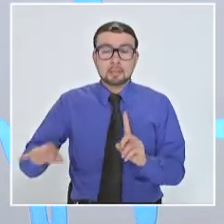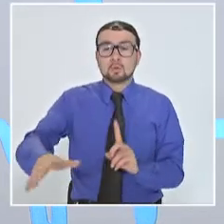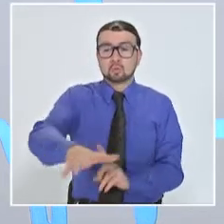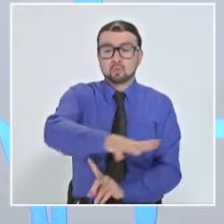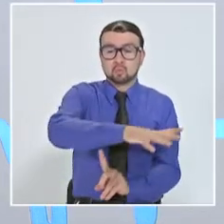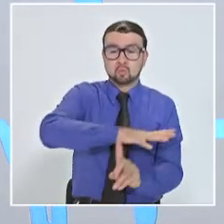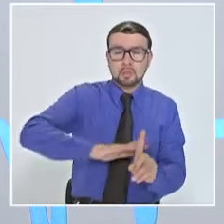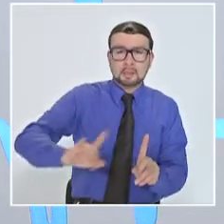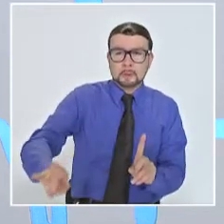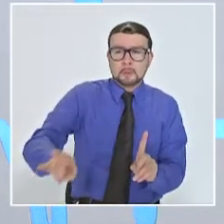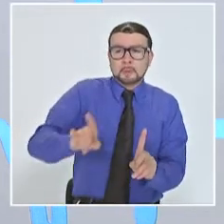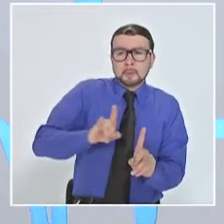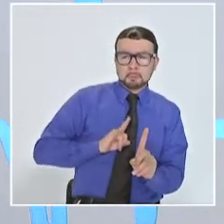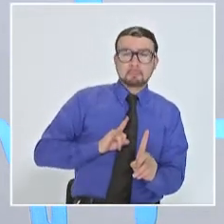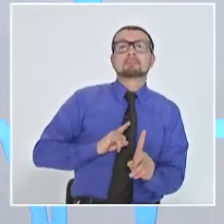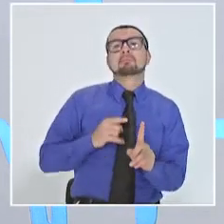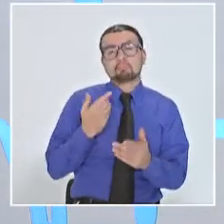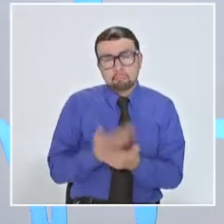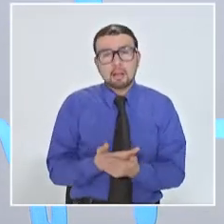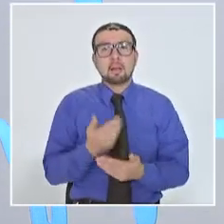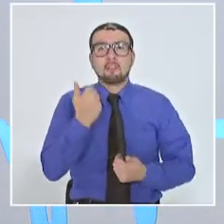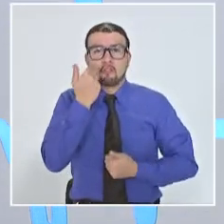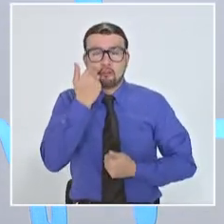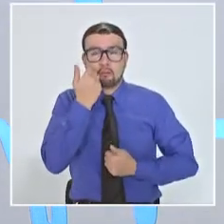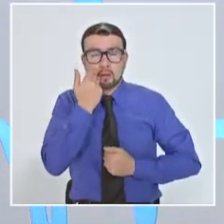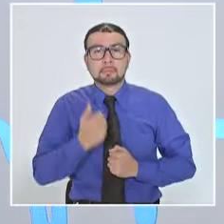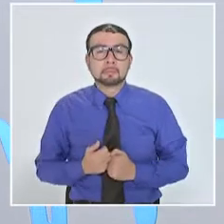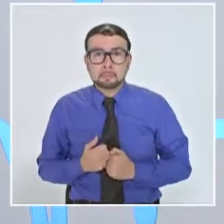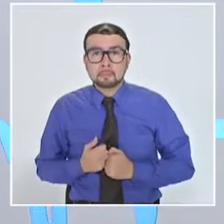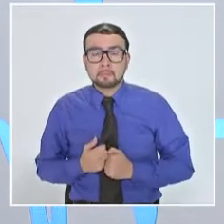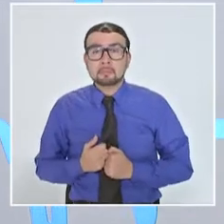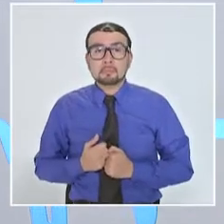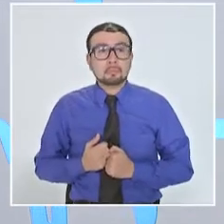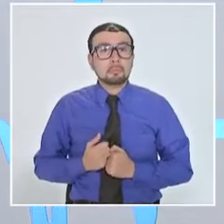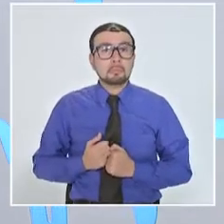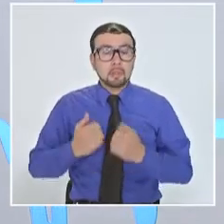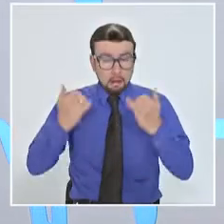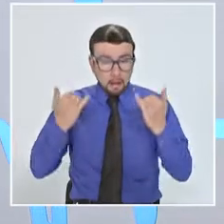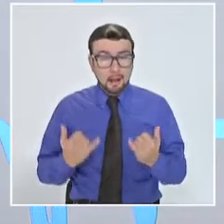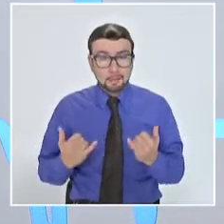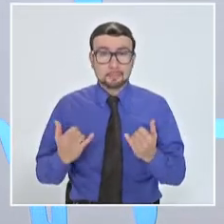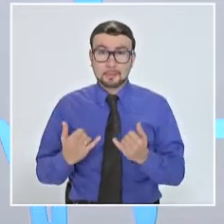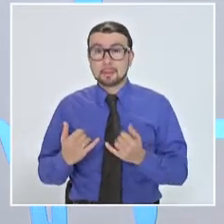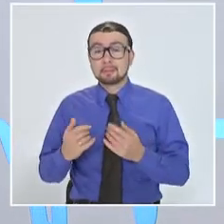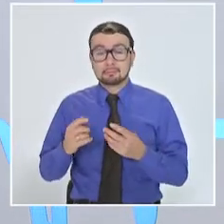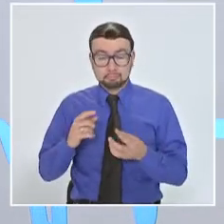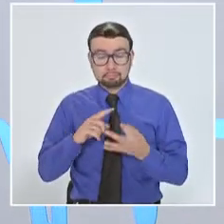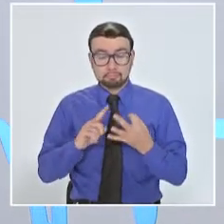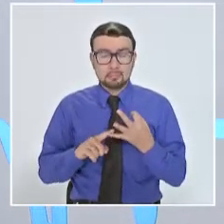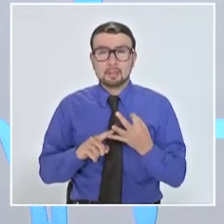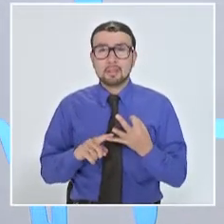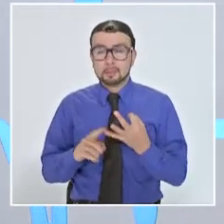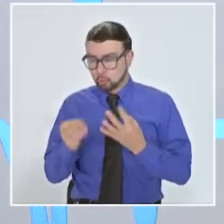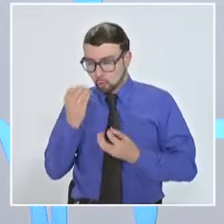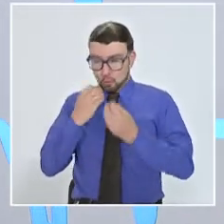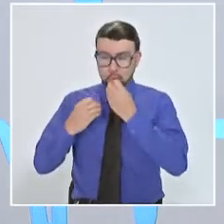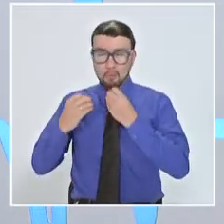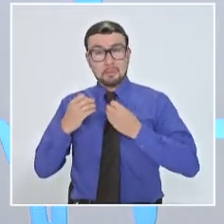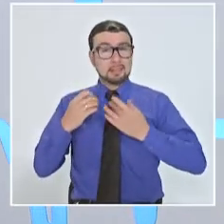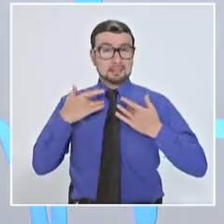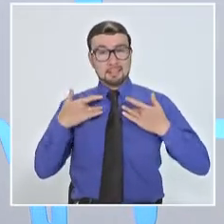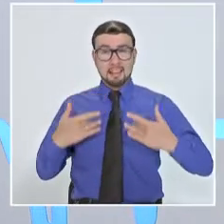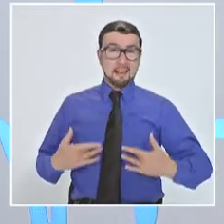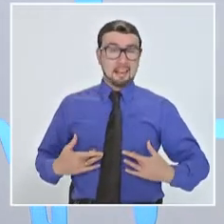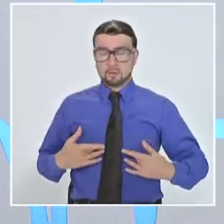influencia ambiental muy importante para generar esta enfermedad. Y nosotros, lamentablemente, en vez de comer cada vez más sano, más comida a base